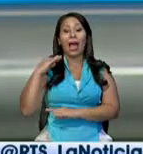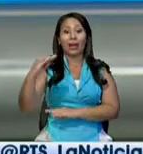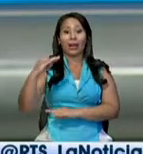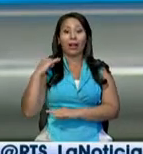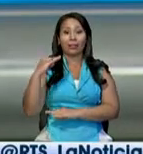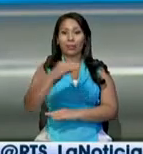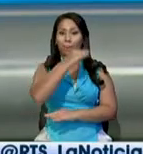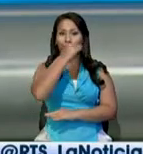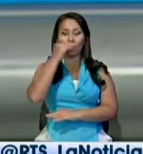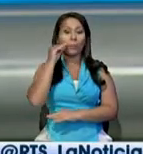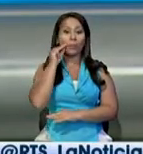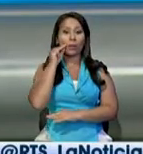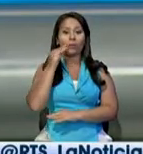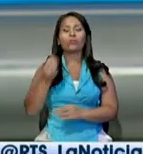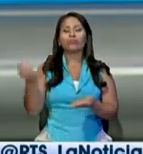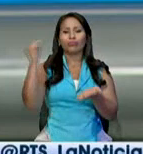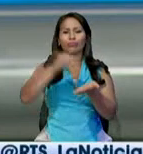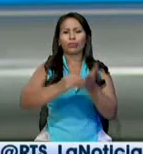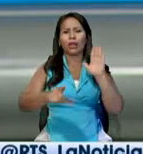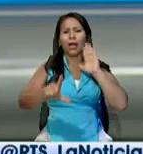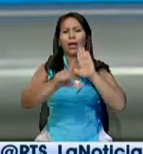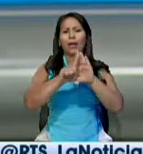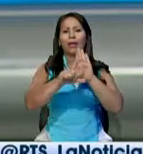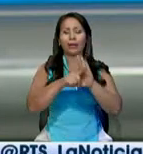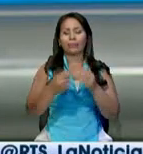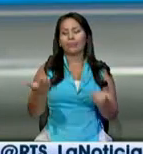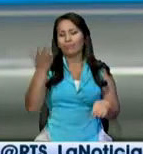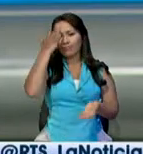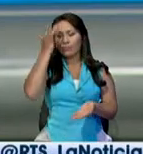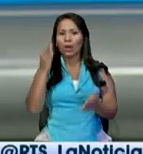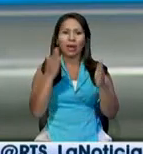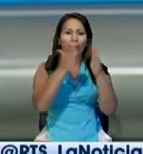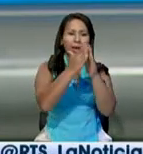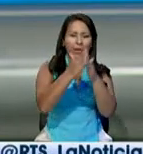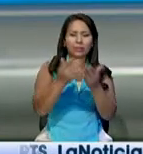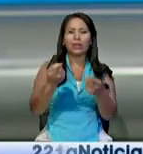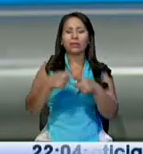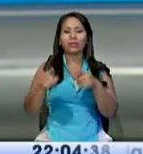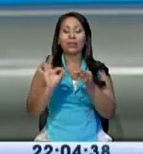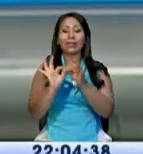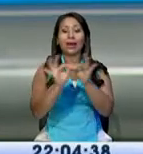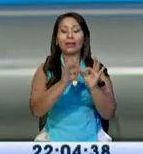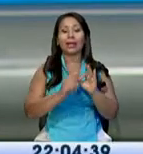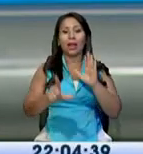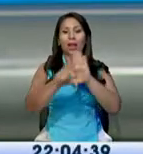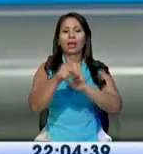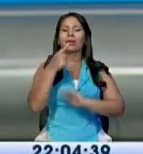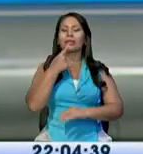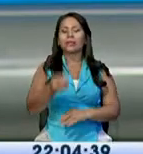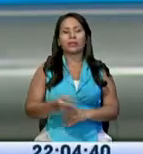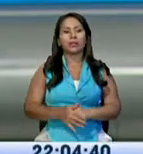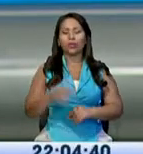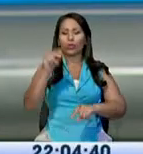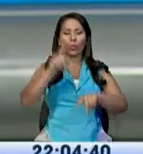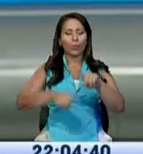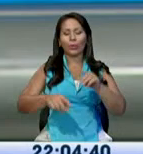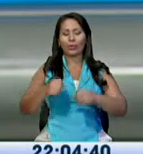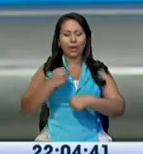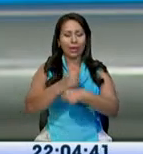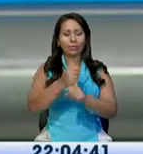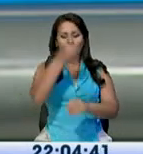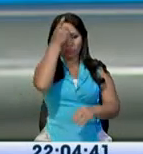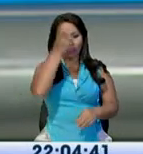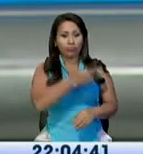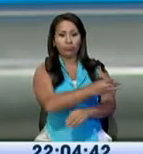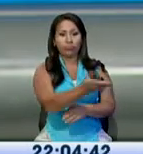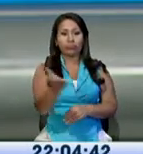de herencia y plusvalía, así como a las enmiendas constitucionales que dijo no serán sometidas a la voluntad popular.